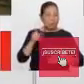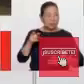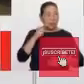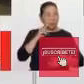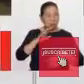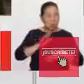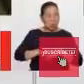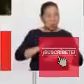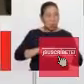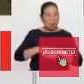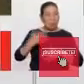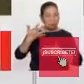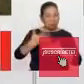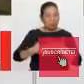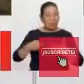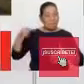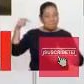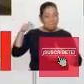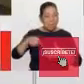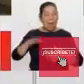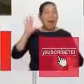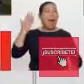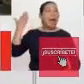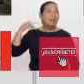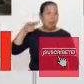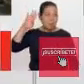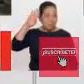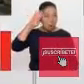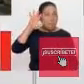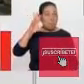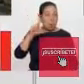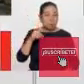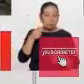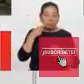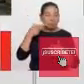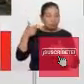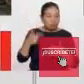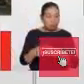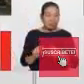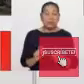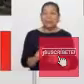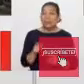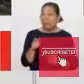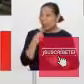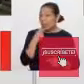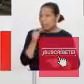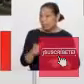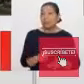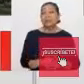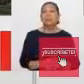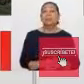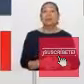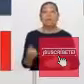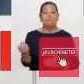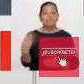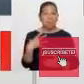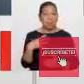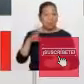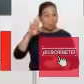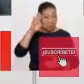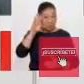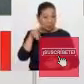delitos cometidos, incluso asesinado a un policía, estamos hablando del monstruo, y según lo que nos brinda la información al